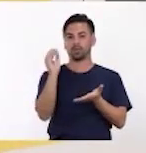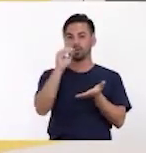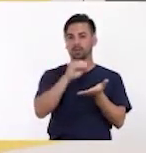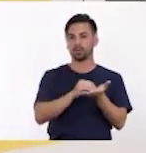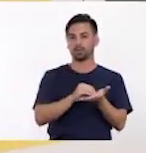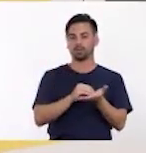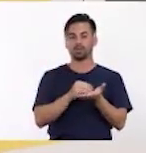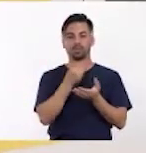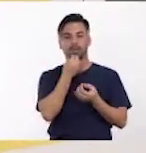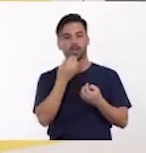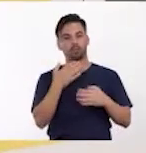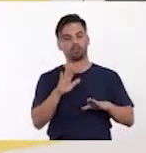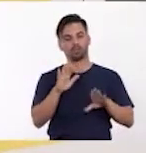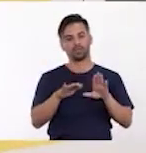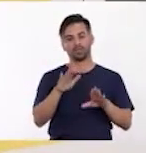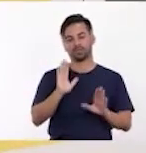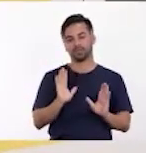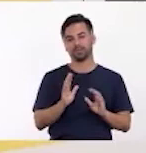sea posible.